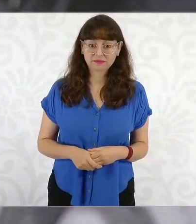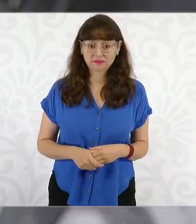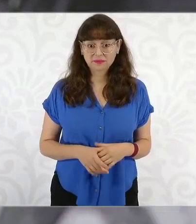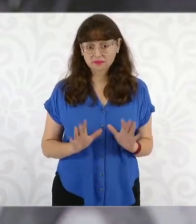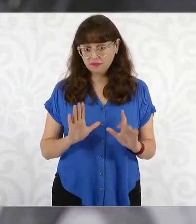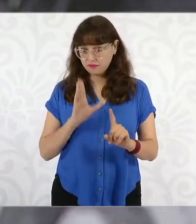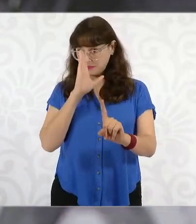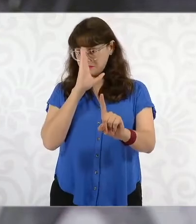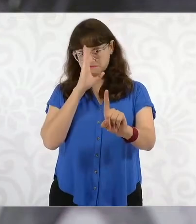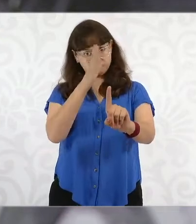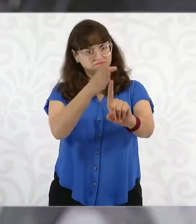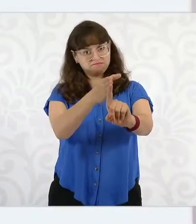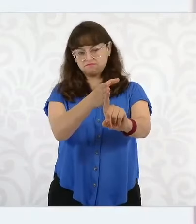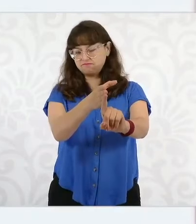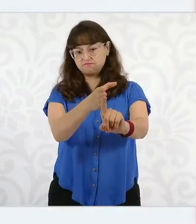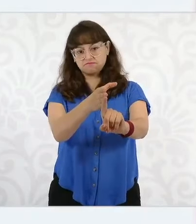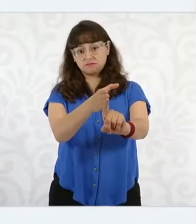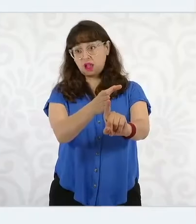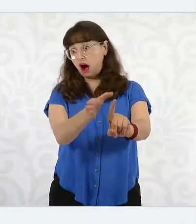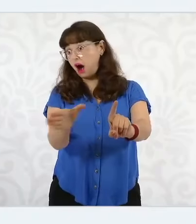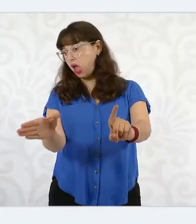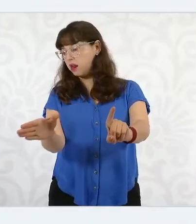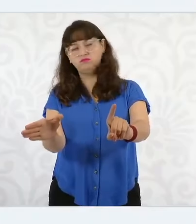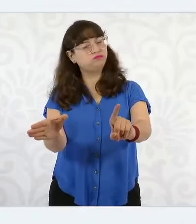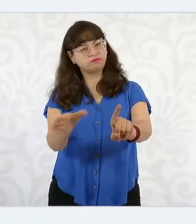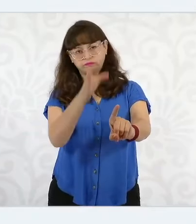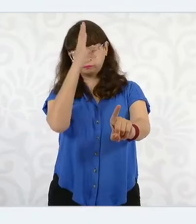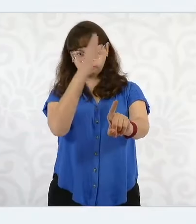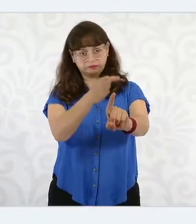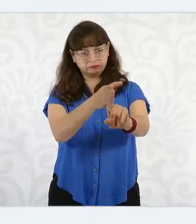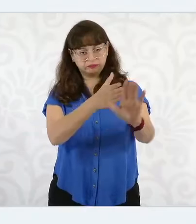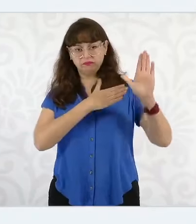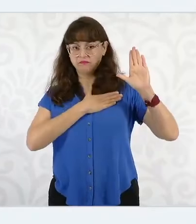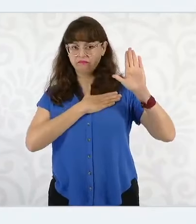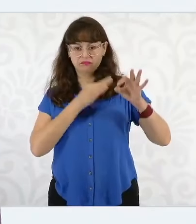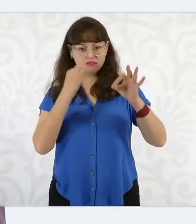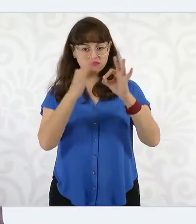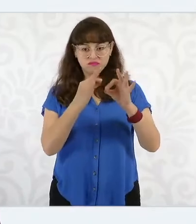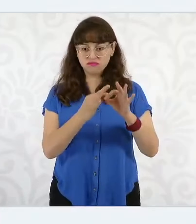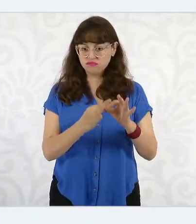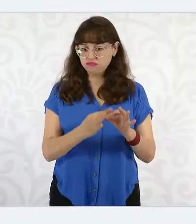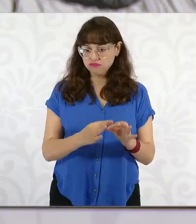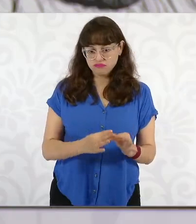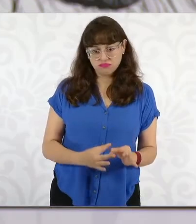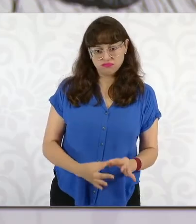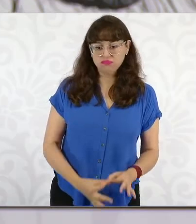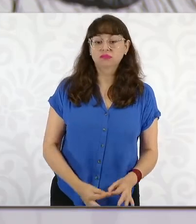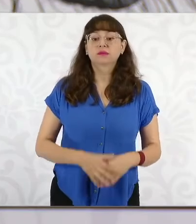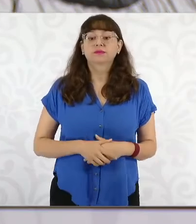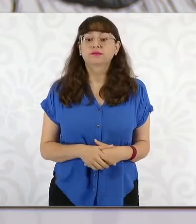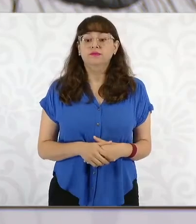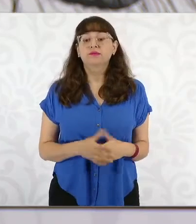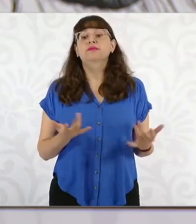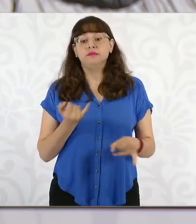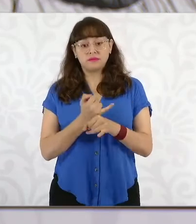el rumbo. Nos comprometimos y a cumplir. Y estar